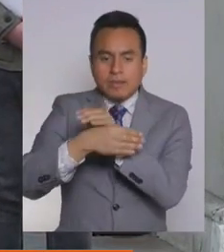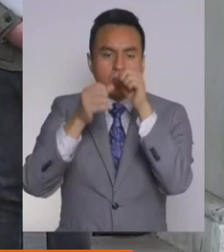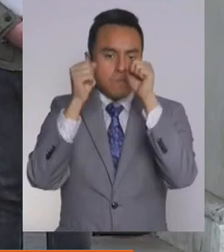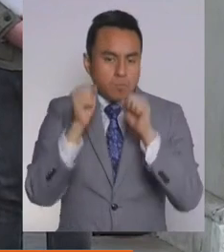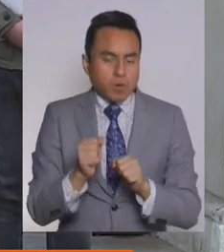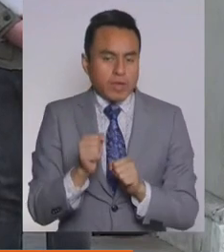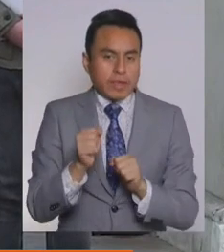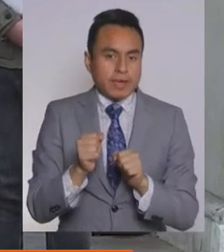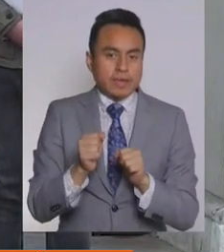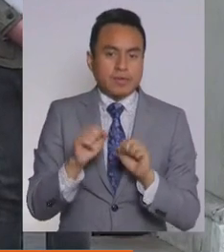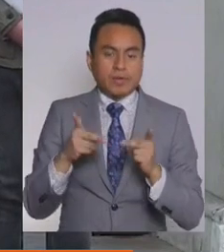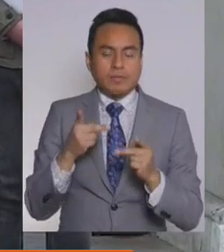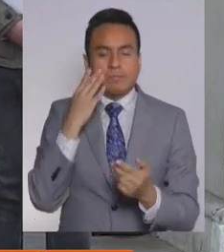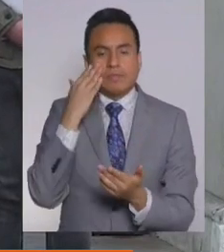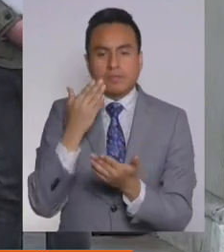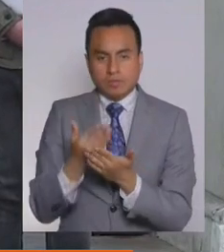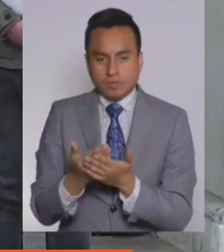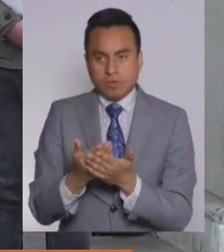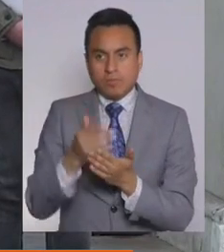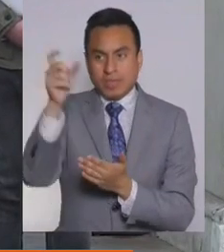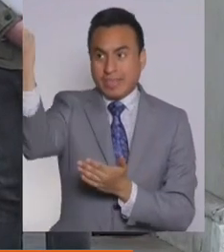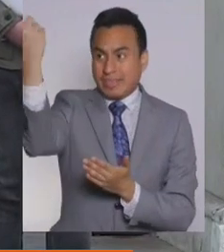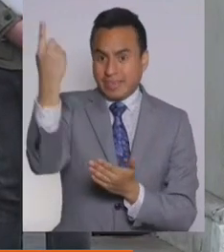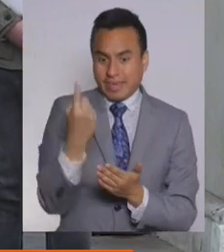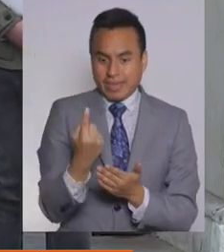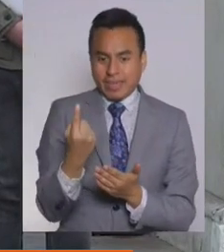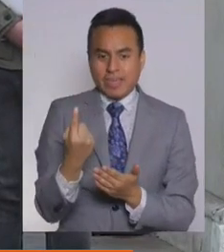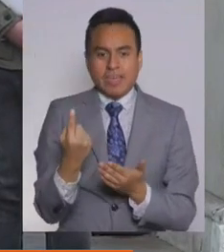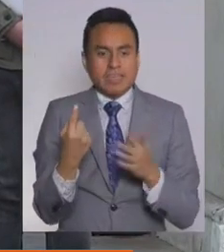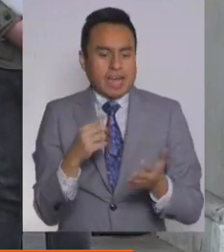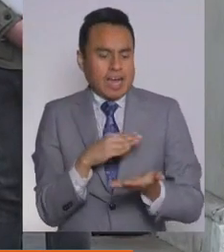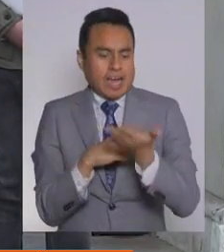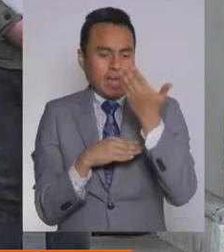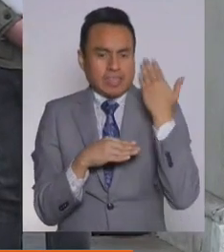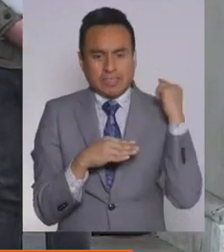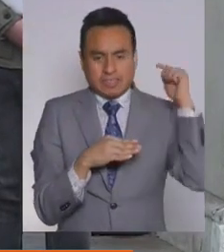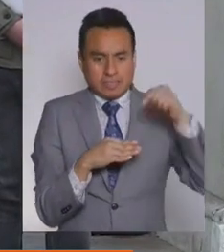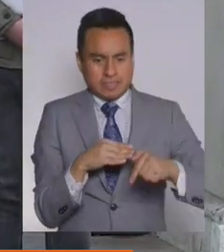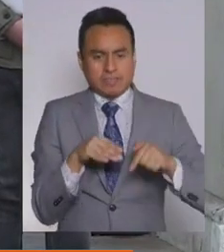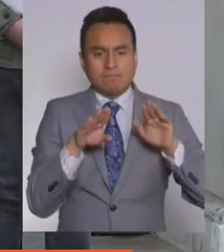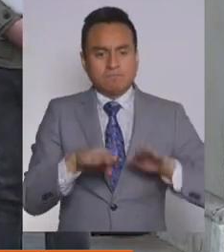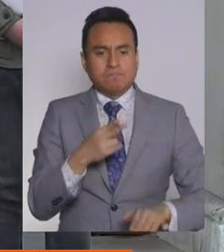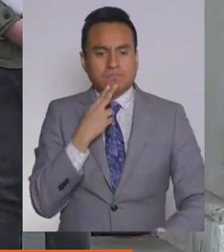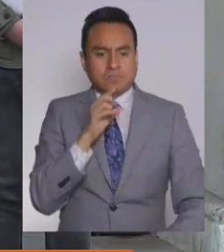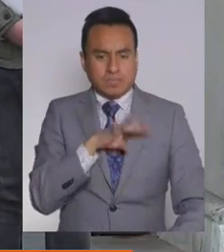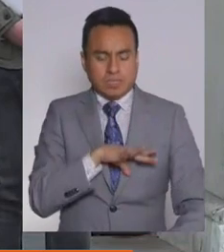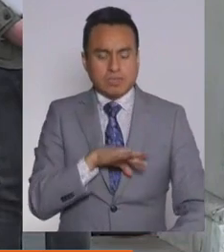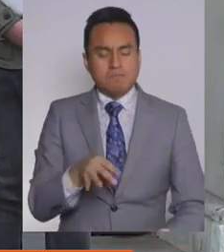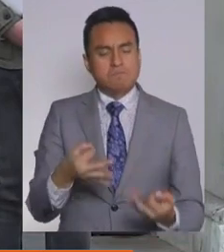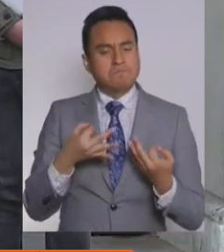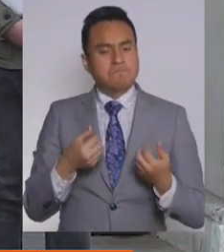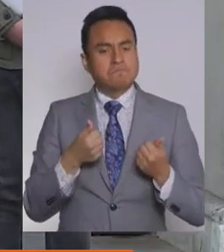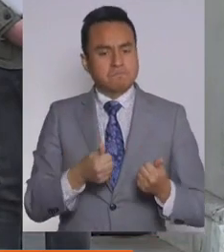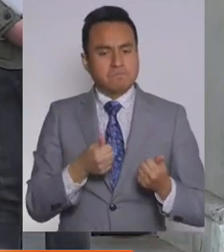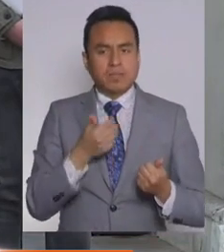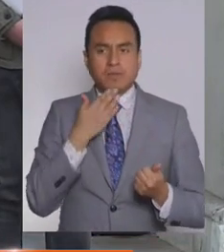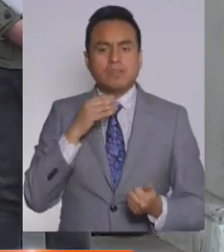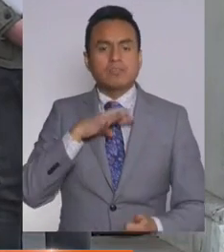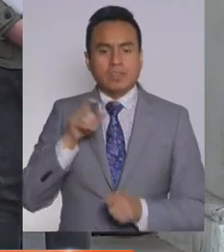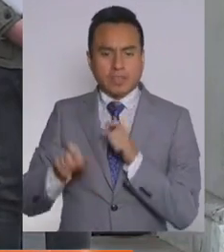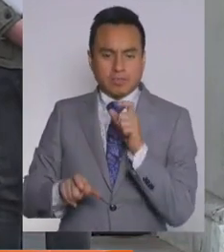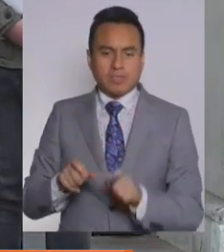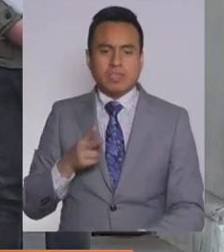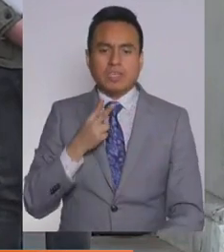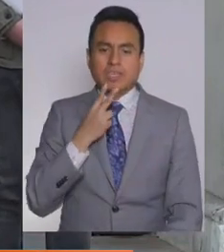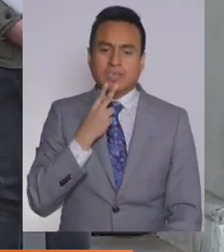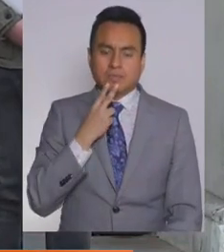pueda ser beneficioso para quienes llegan, como para quienes ya llegaron alguna vez y se instalaron en nuestro país, gustosos, y también para los chilenos y chilenas